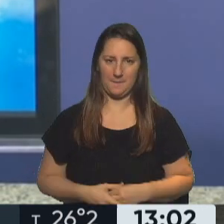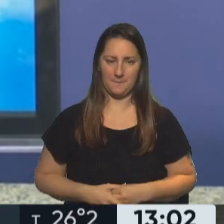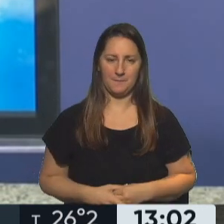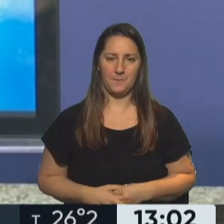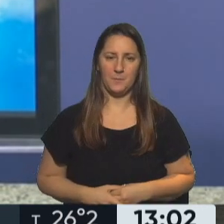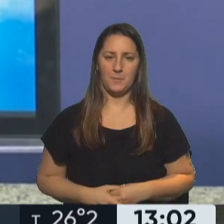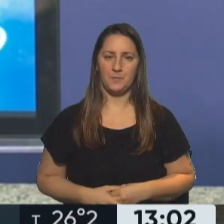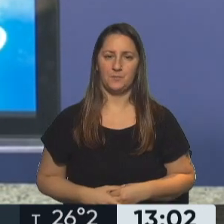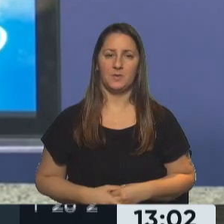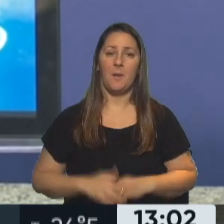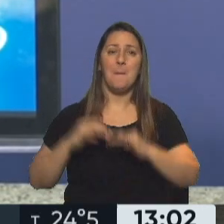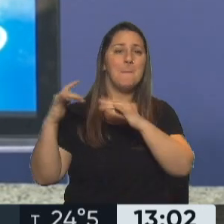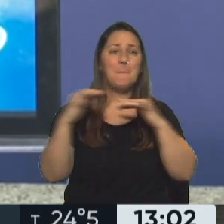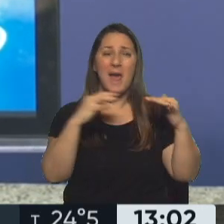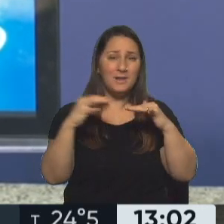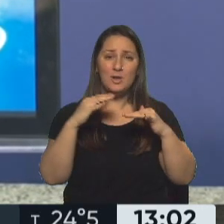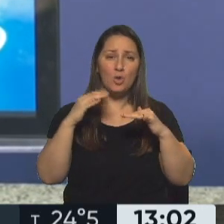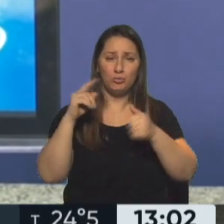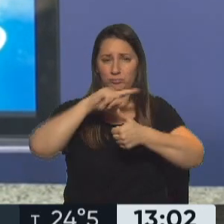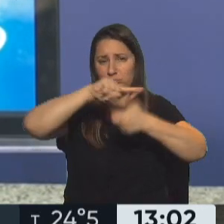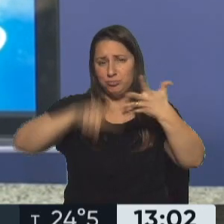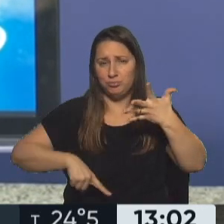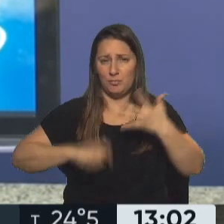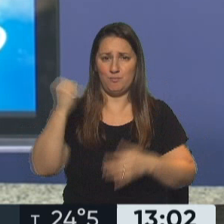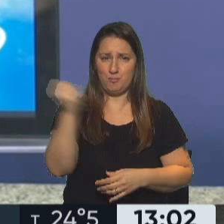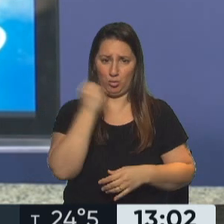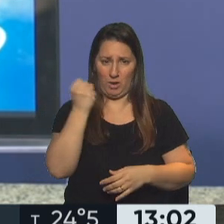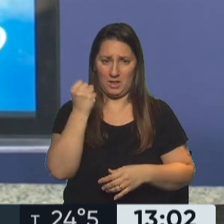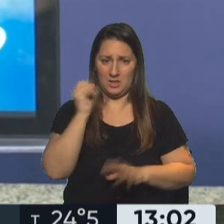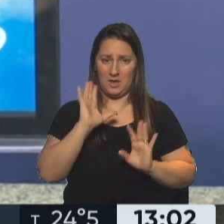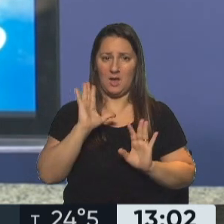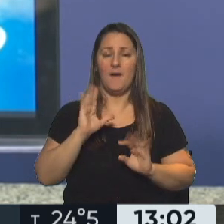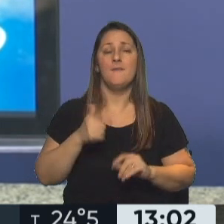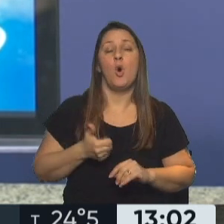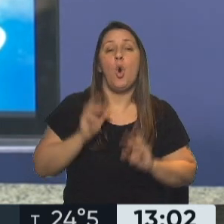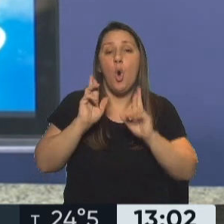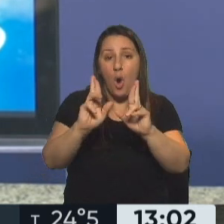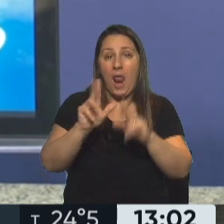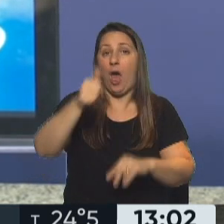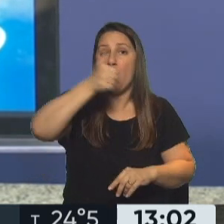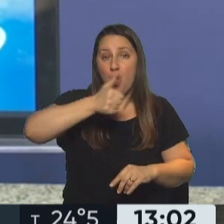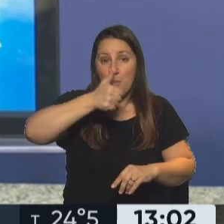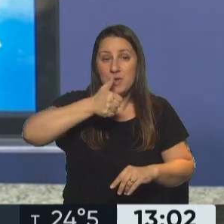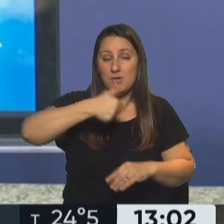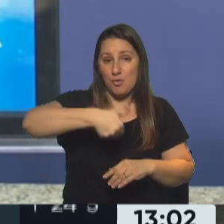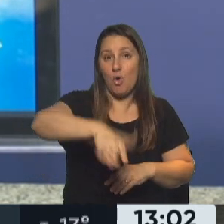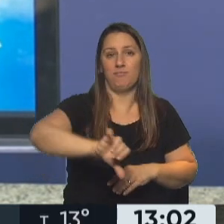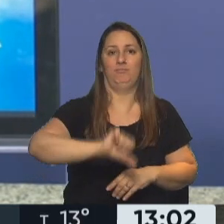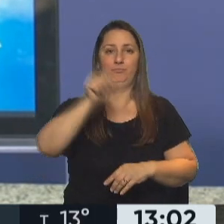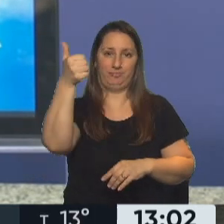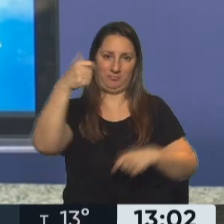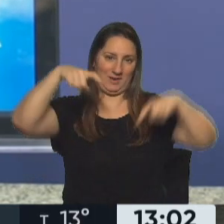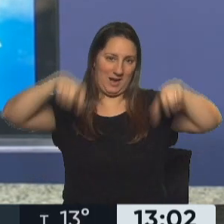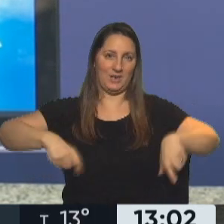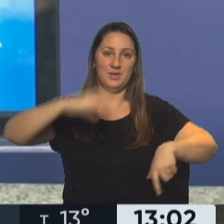todos los partidos son clave para nosotros y queremos sumar de a tres Ojalá que el domingo le podamos dar una un triunfo en